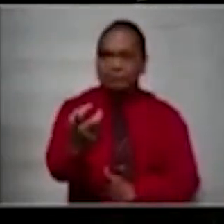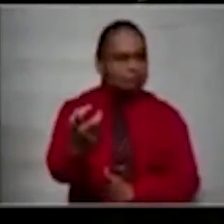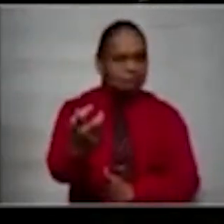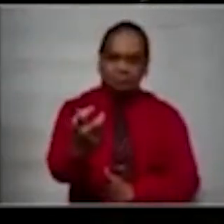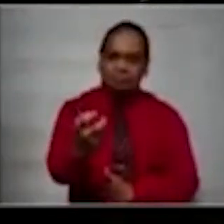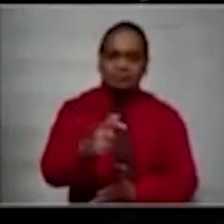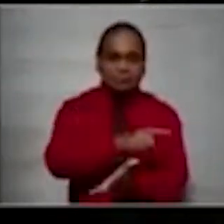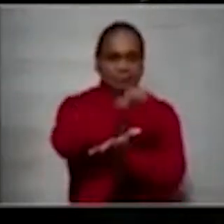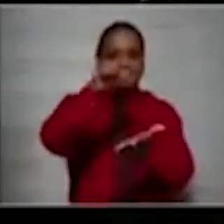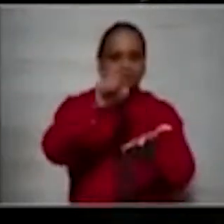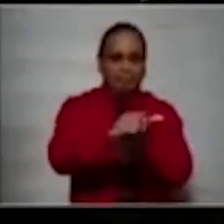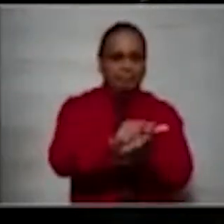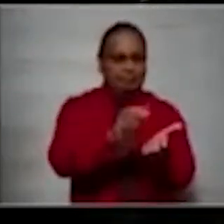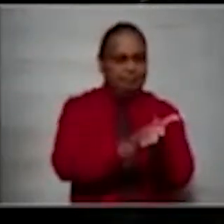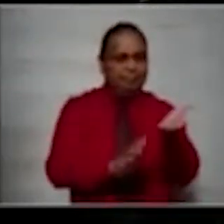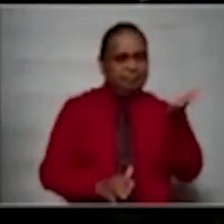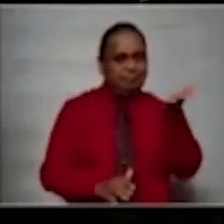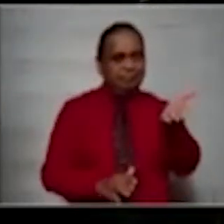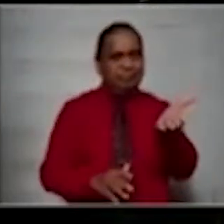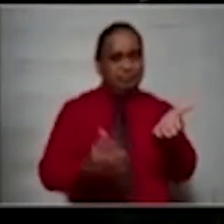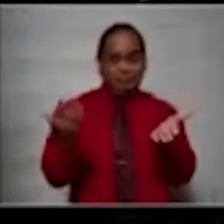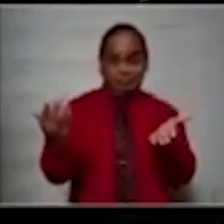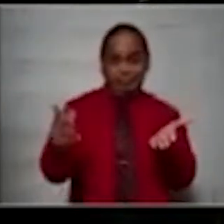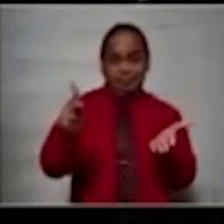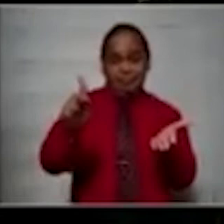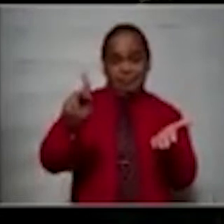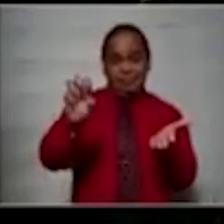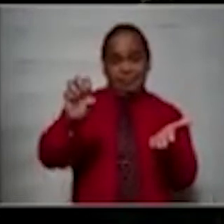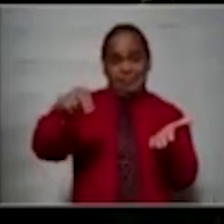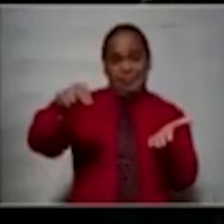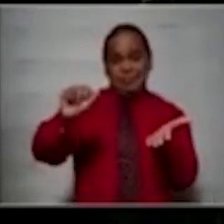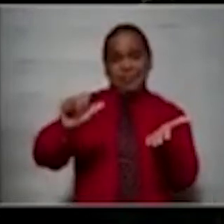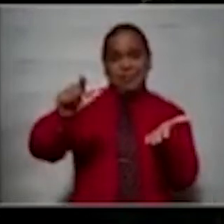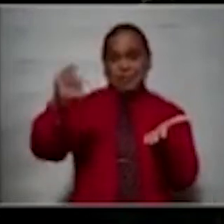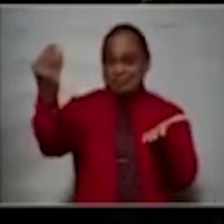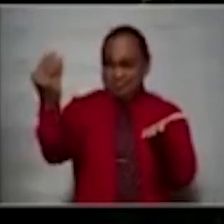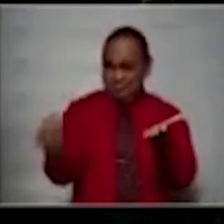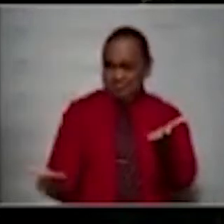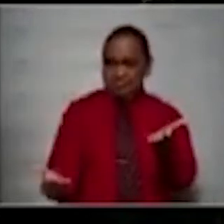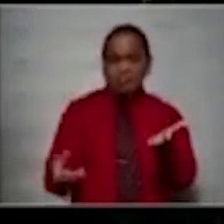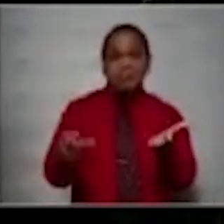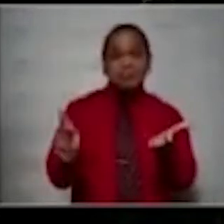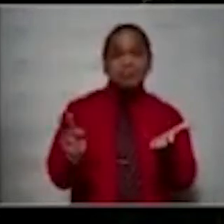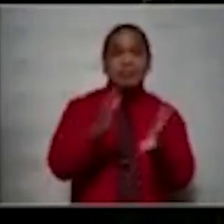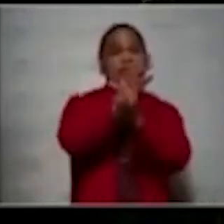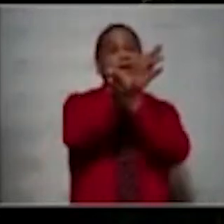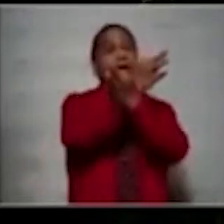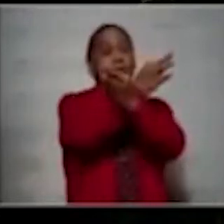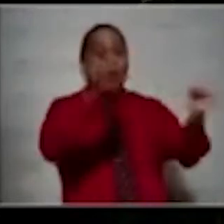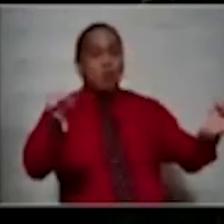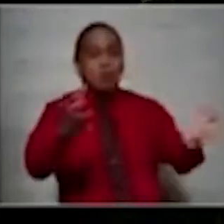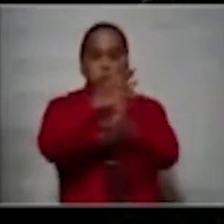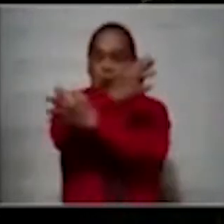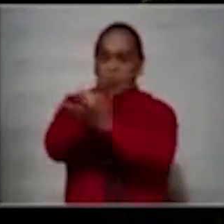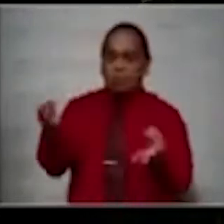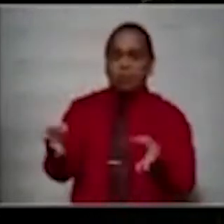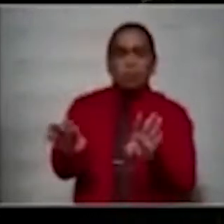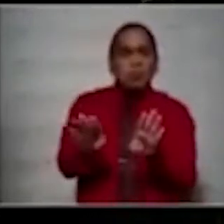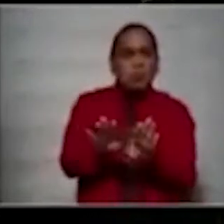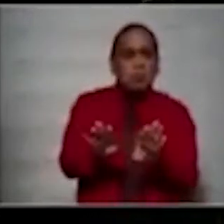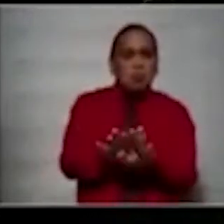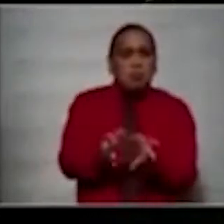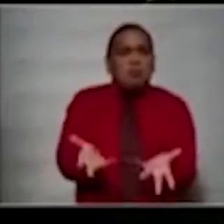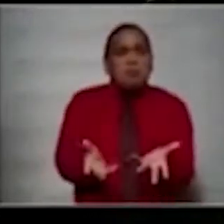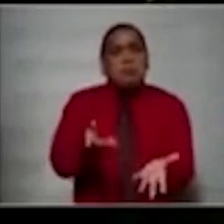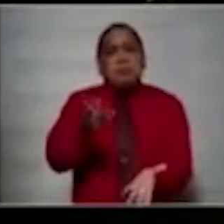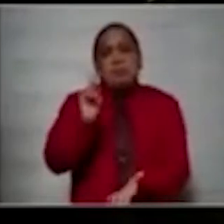jurídico tutelado muy claro de estos tipos penales producto de la ley Olimpia no es otra cosa que la divulgación. La divulgación. Y son verbos rectores